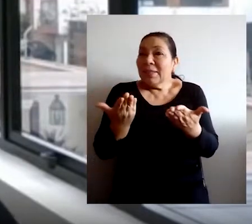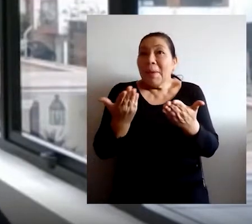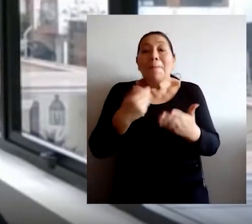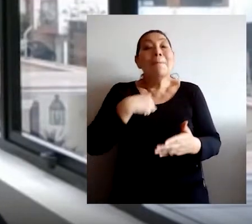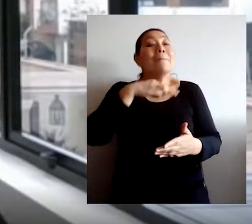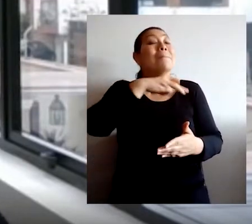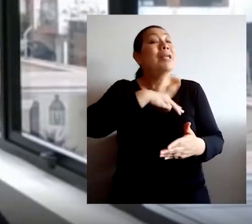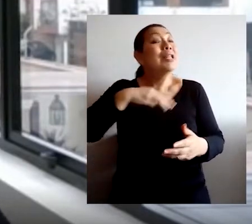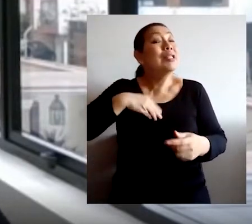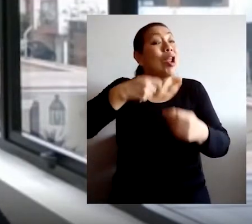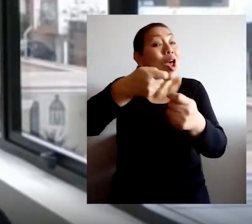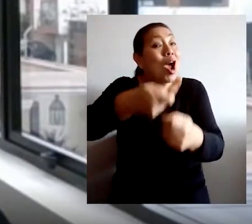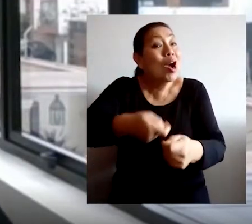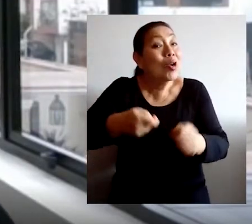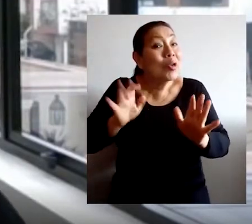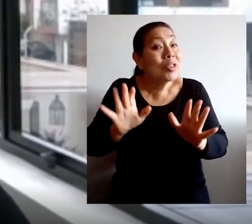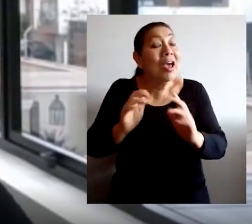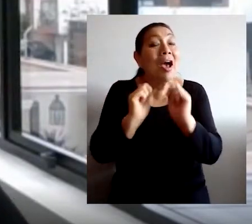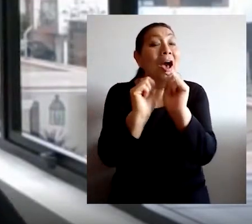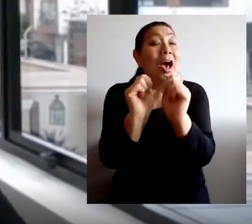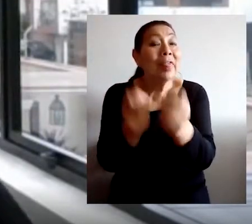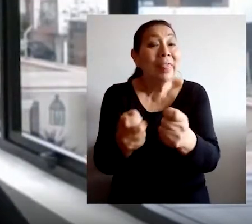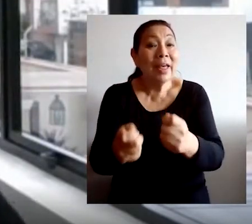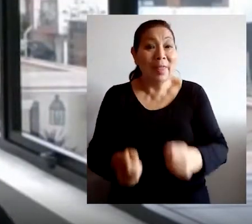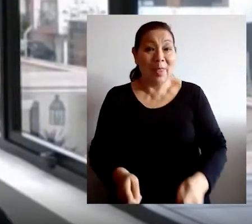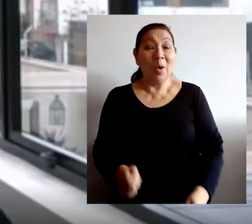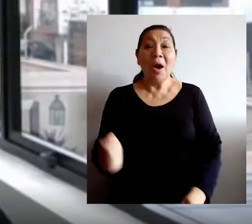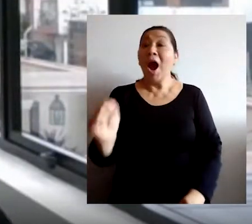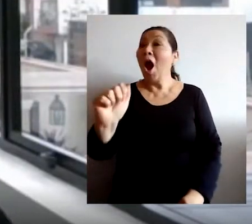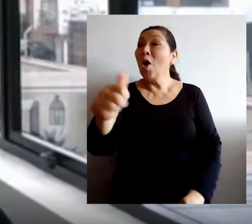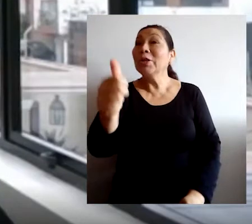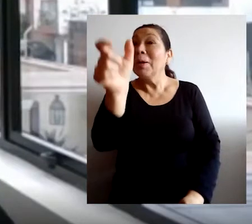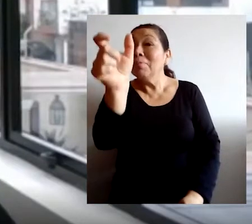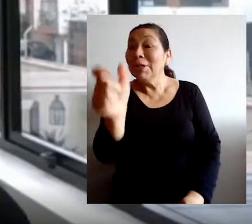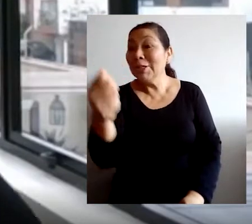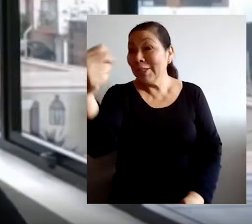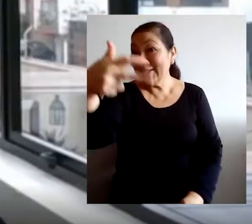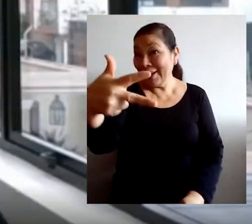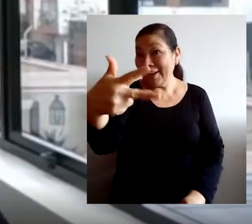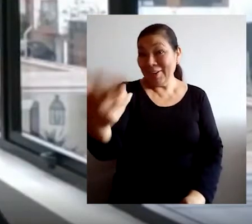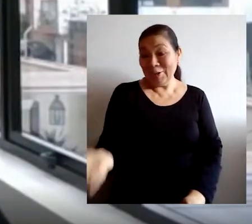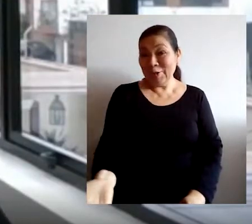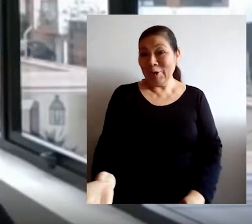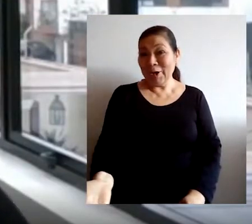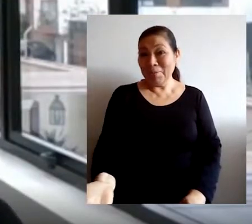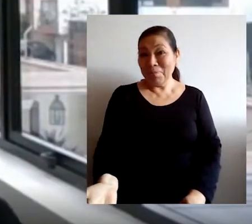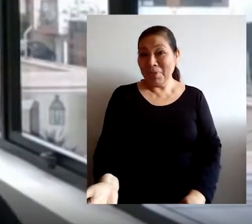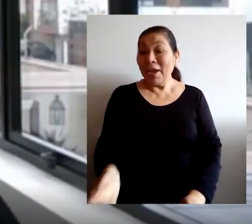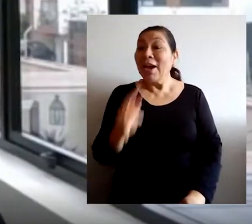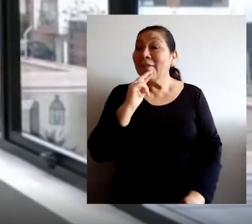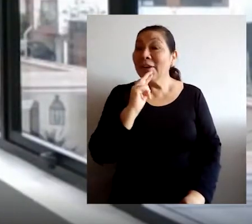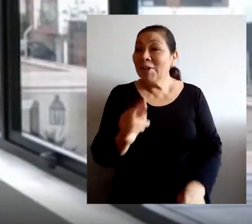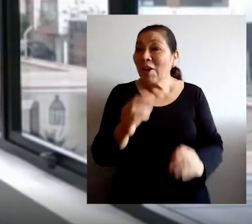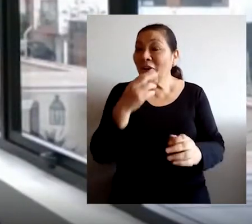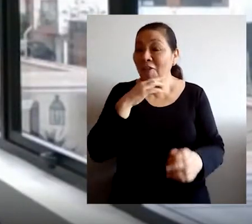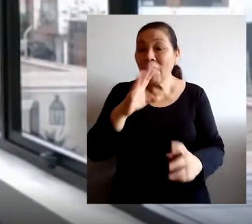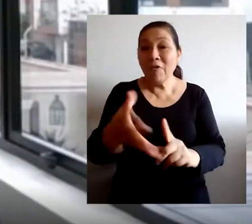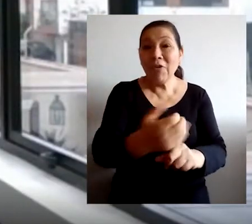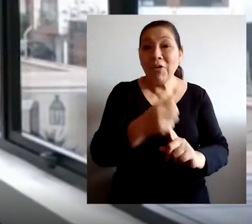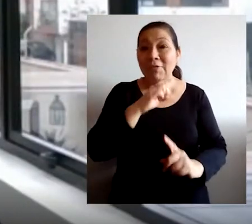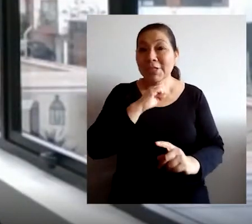que el Ministerio de Agricultura haya dado en posesión a terceros impide que se resuelva la